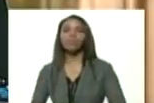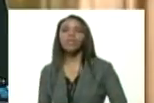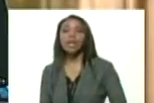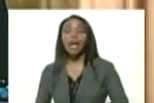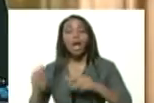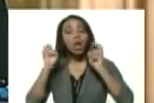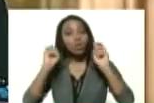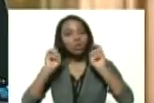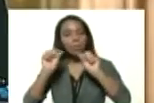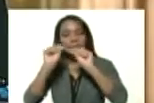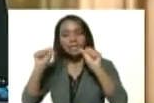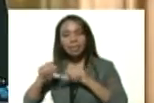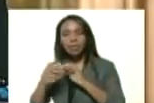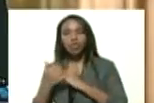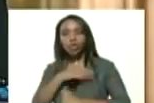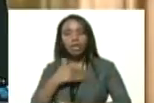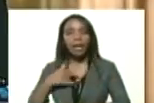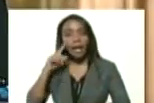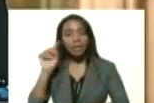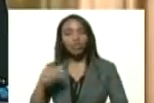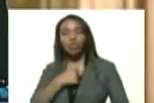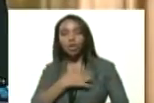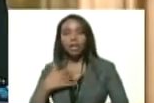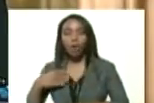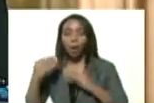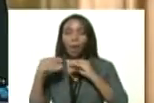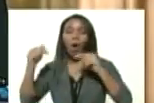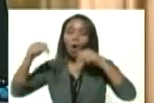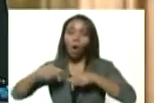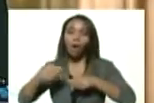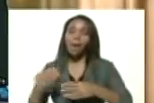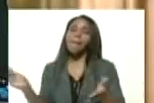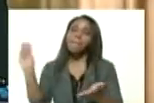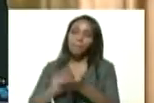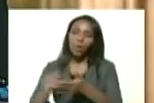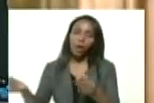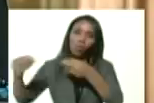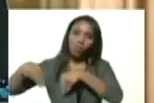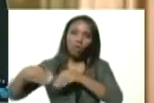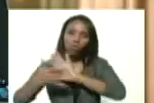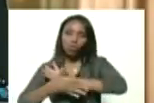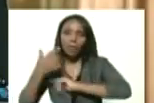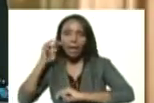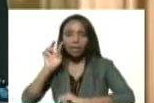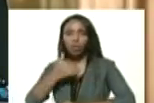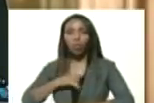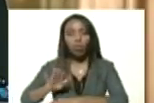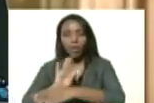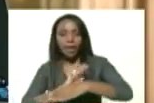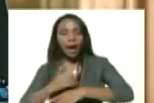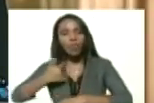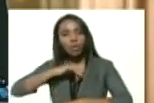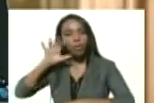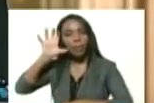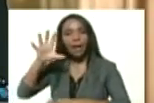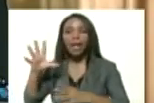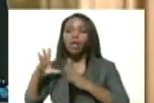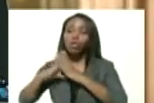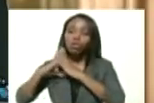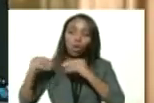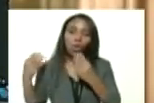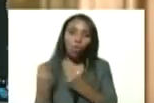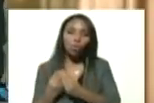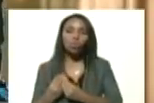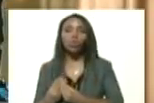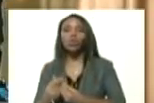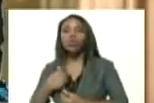circunstancia que sea quiero diálogo y hoy más que nunca para ponernos de acuerdo y proteger a nuestro país entre todos y